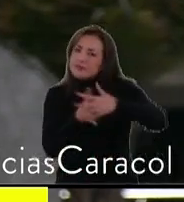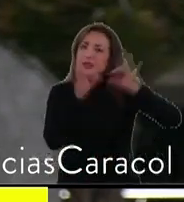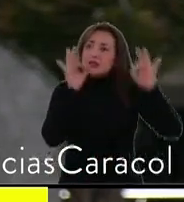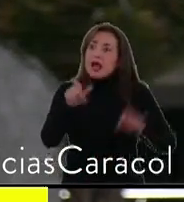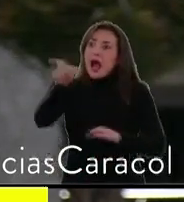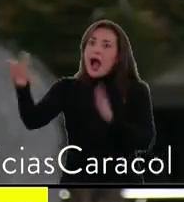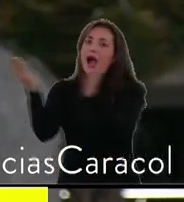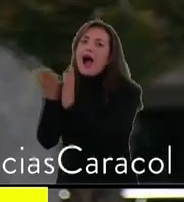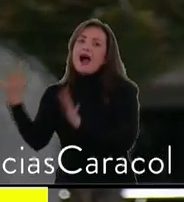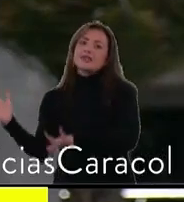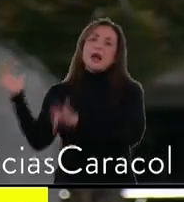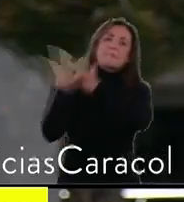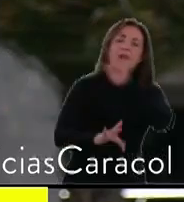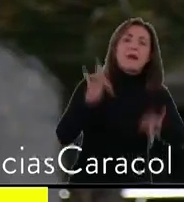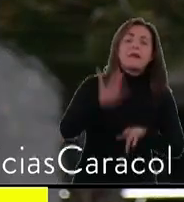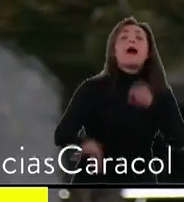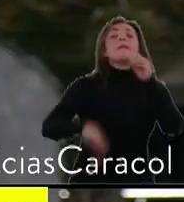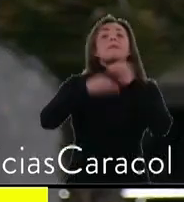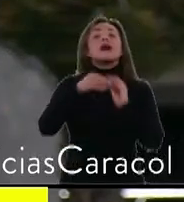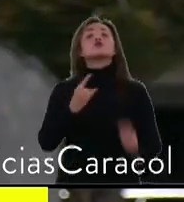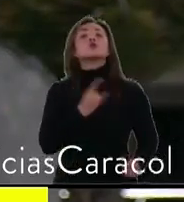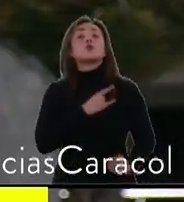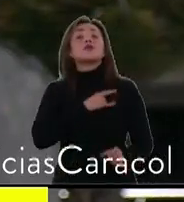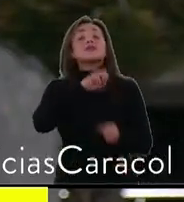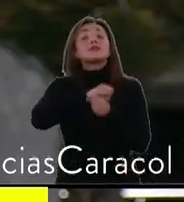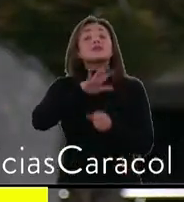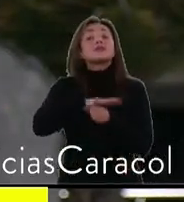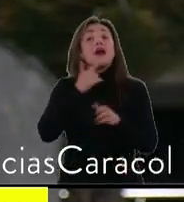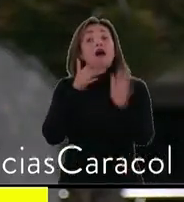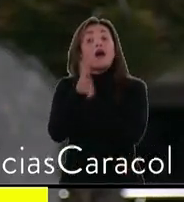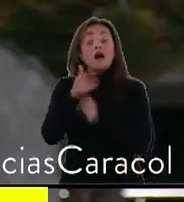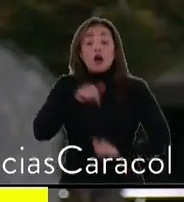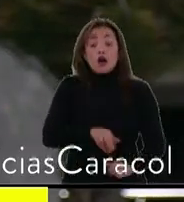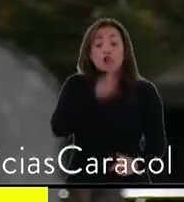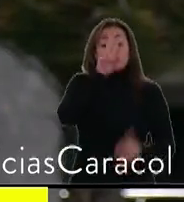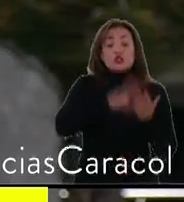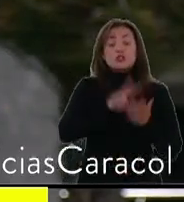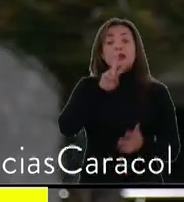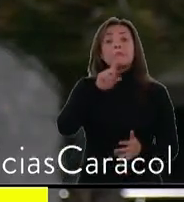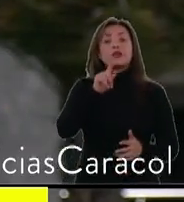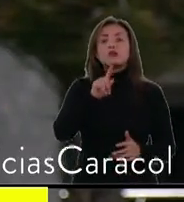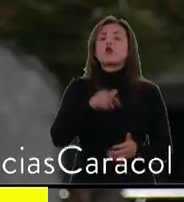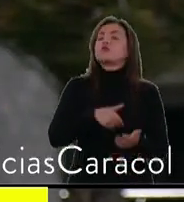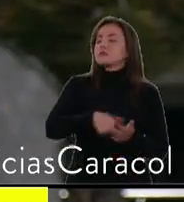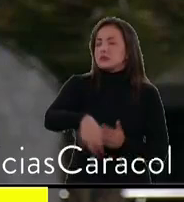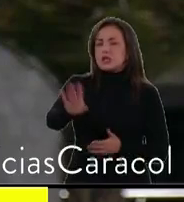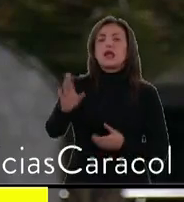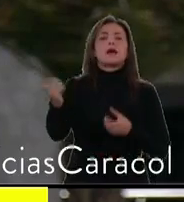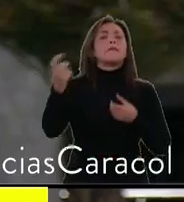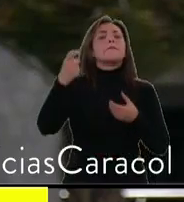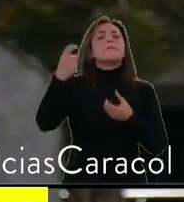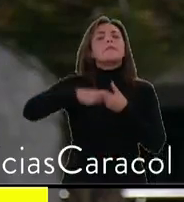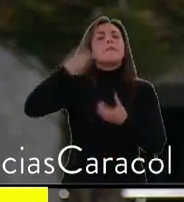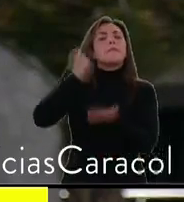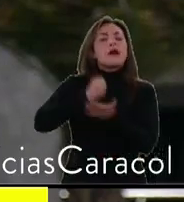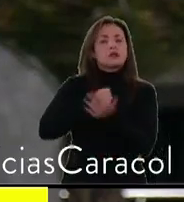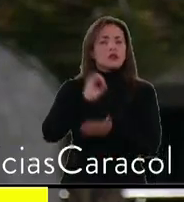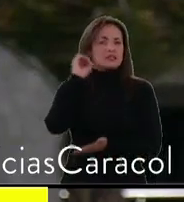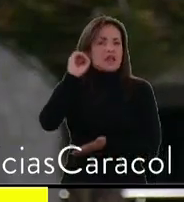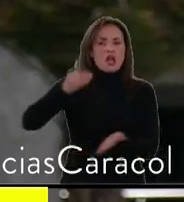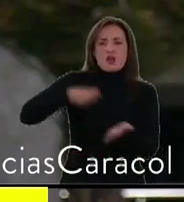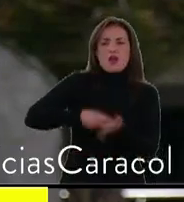puedan volver. Y adicionalmente, la Universidad Distrital aseguró que para el 2021 mantendrá la matrícula cero para garantizar